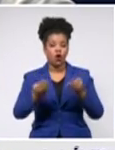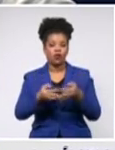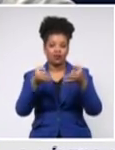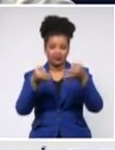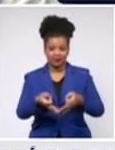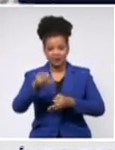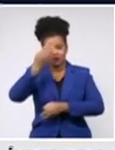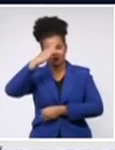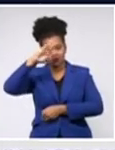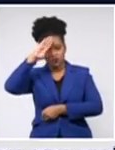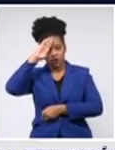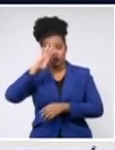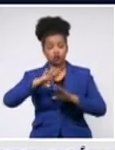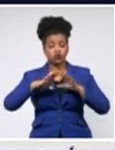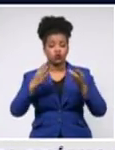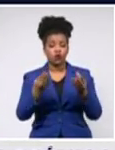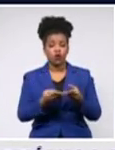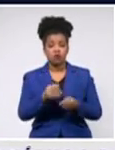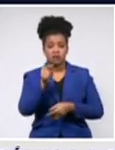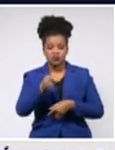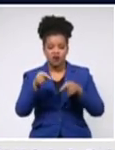son casos autóctonos,